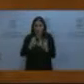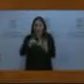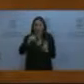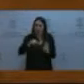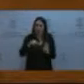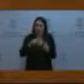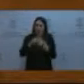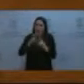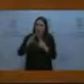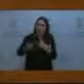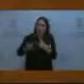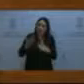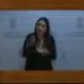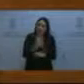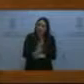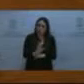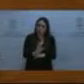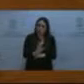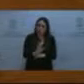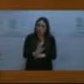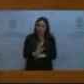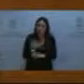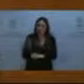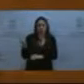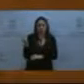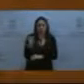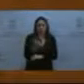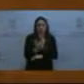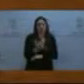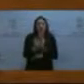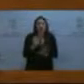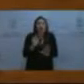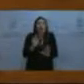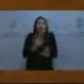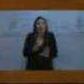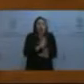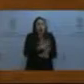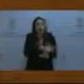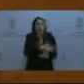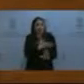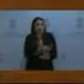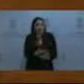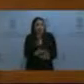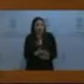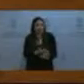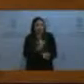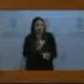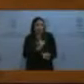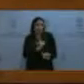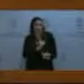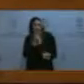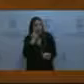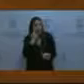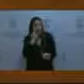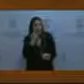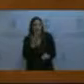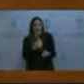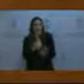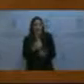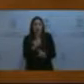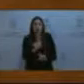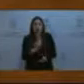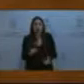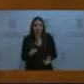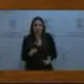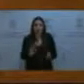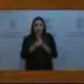parte de nuestro Grupo Parlamentario Popular en diversas ocasiones y aún estamos esperando porque se logren resultados en este sentido. Desde